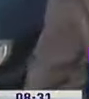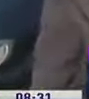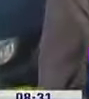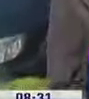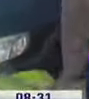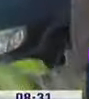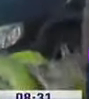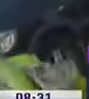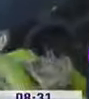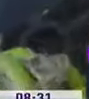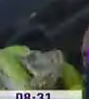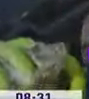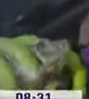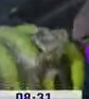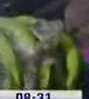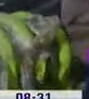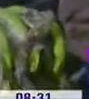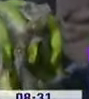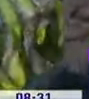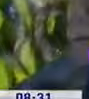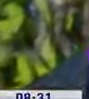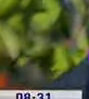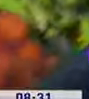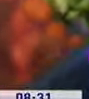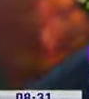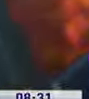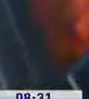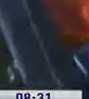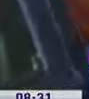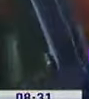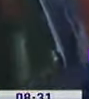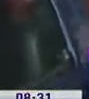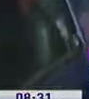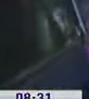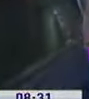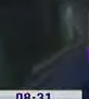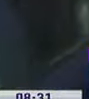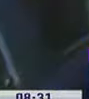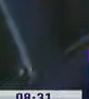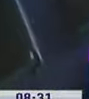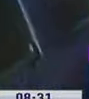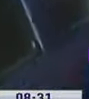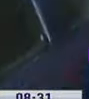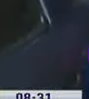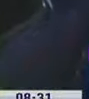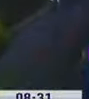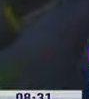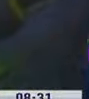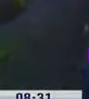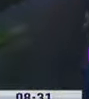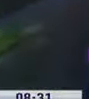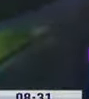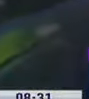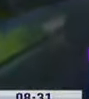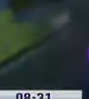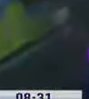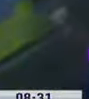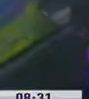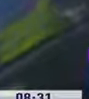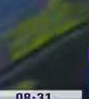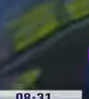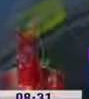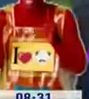queda el escape? Sí. No deja pasar, dice el vecino taxista. A ver. ¿Y cuando ellos hacen lo que ellos hacen? Nadie les dice nada ahí.